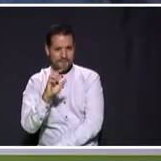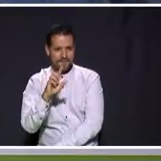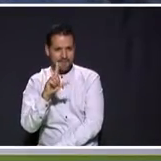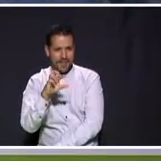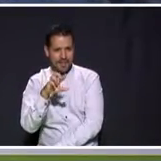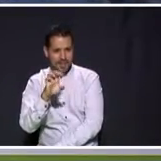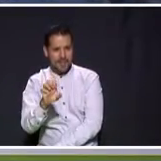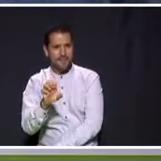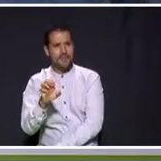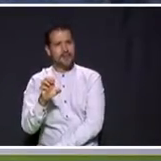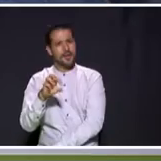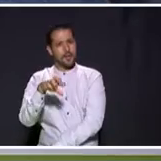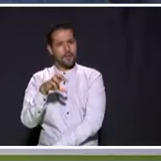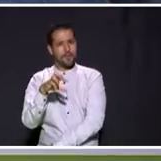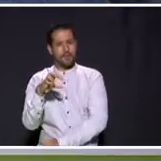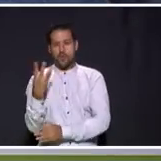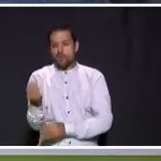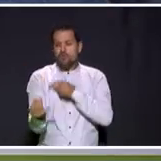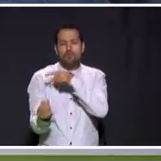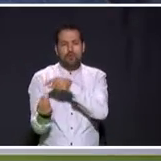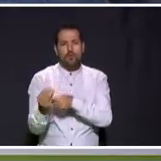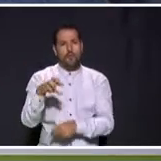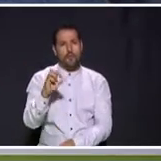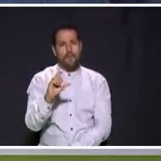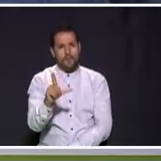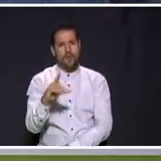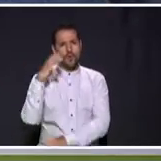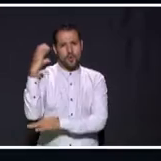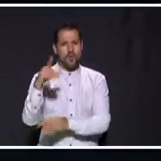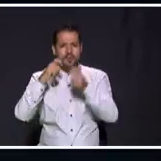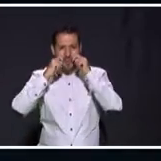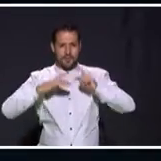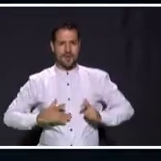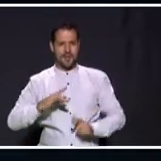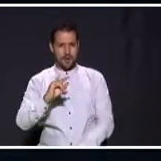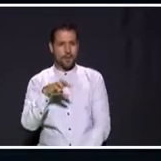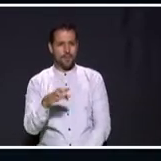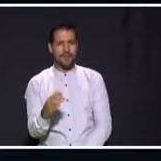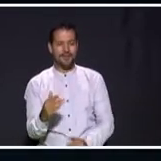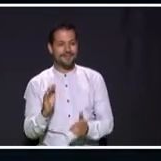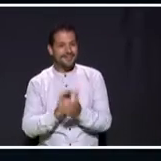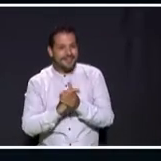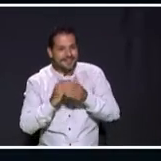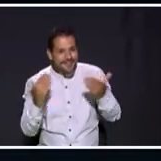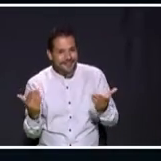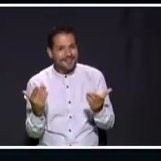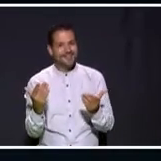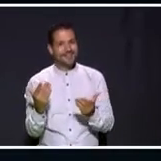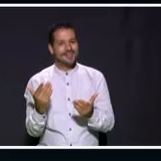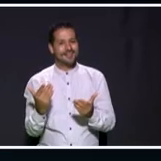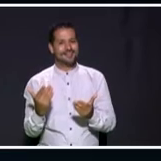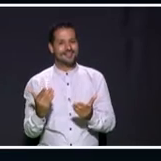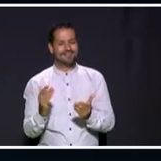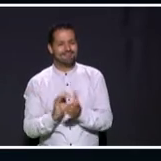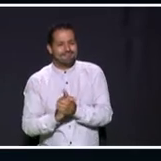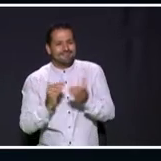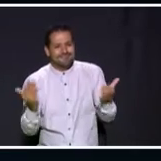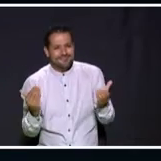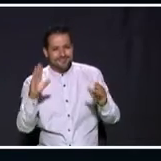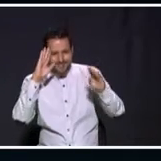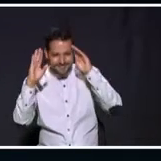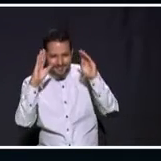alternativo y de la colombia humana un muy cordial saludo yo me llamo felipe palau y quiero ser